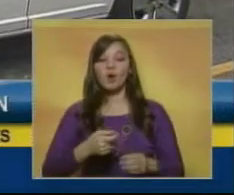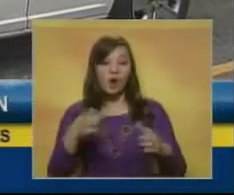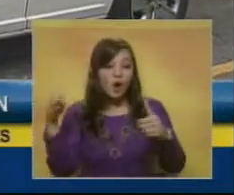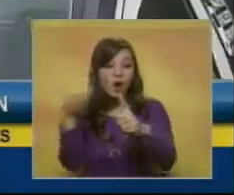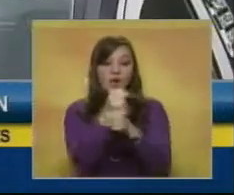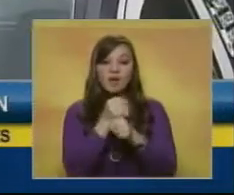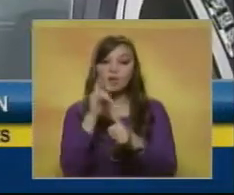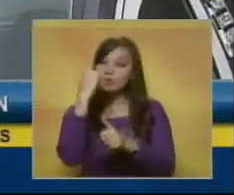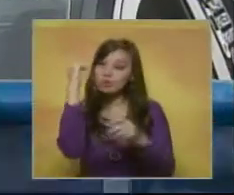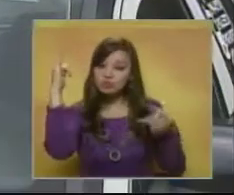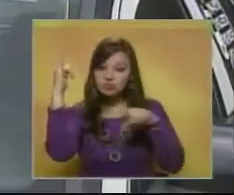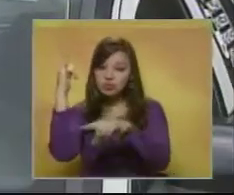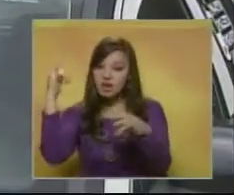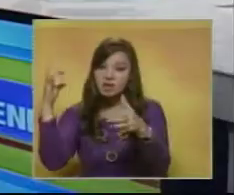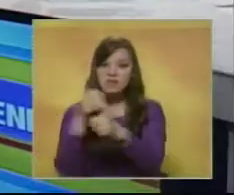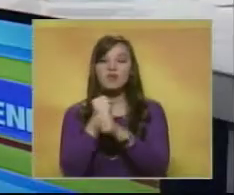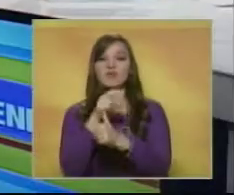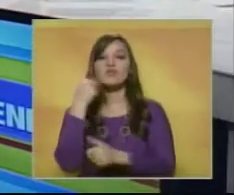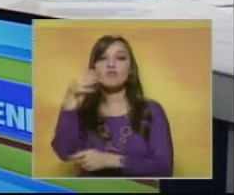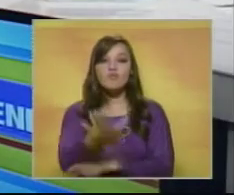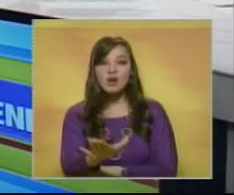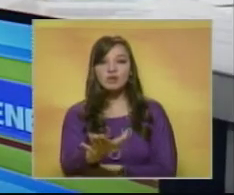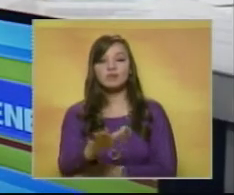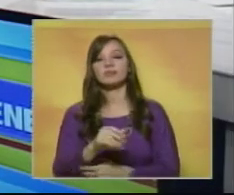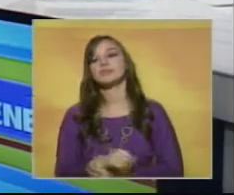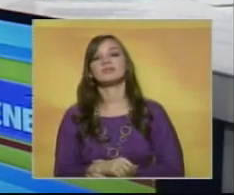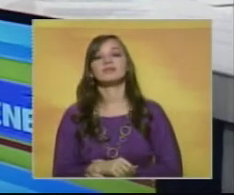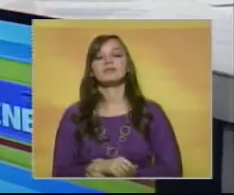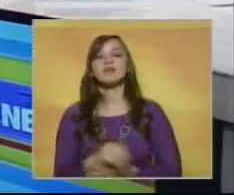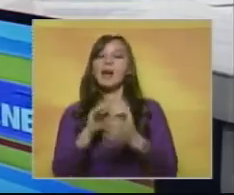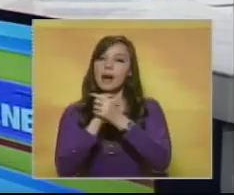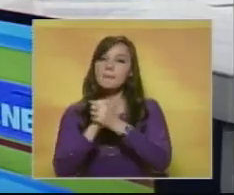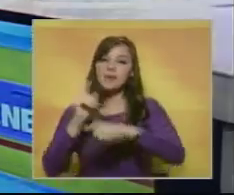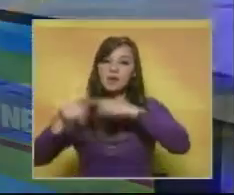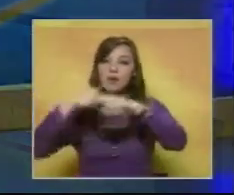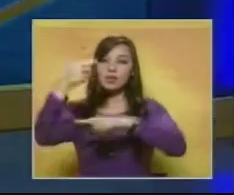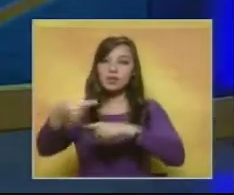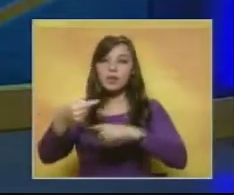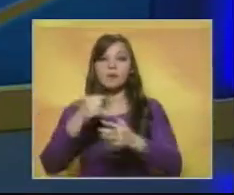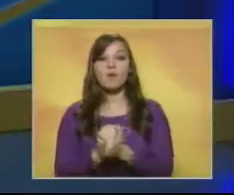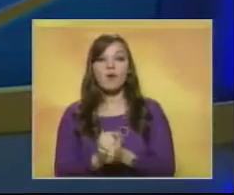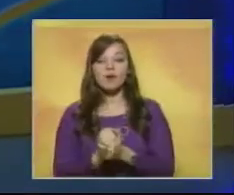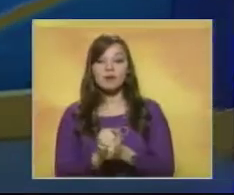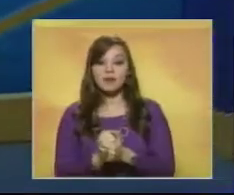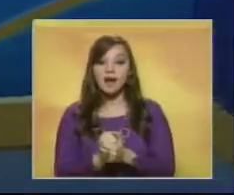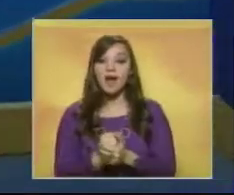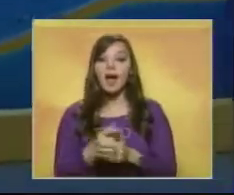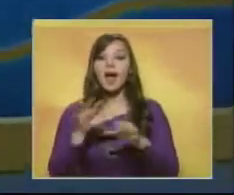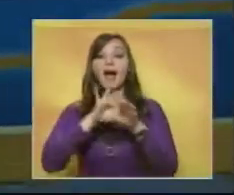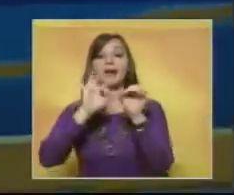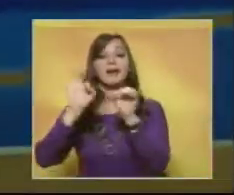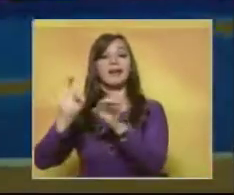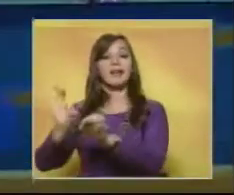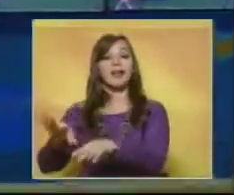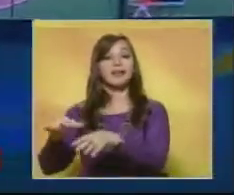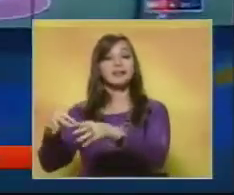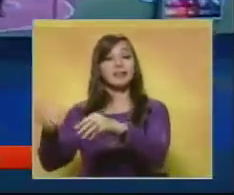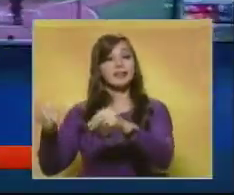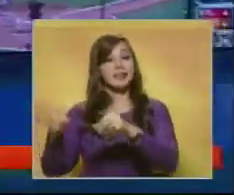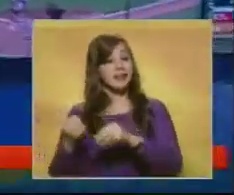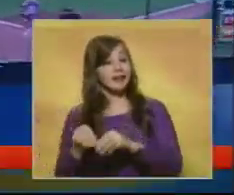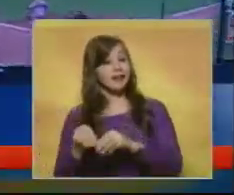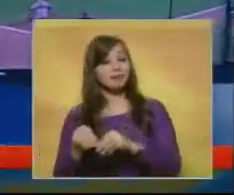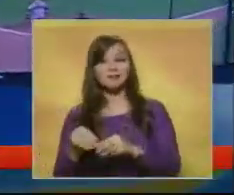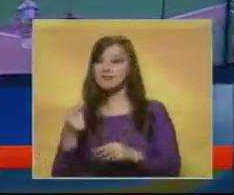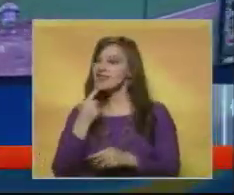zona boscosa cercana a la vía. Amigos, más adelante en Noticiero Venevisión. Los dejaron en el terreno. No le